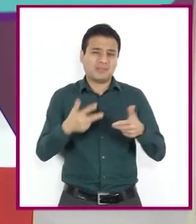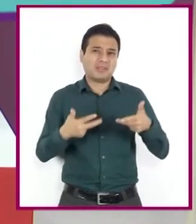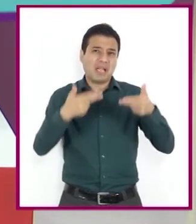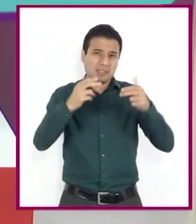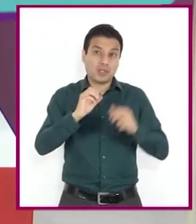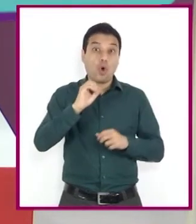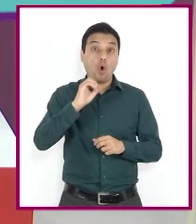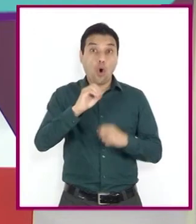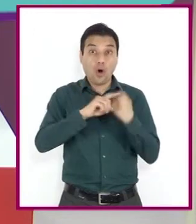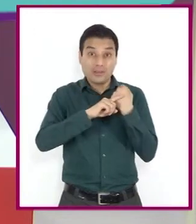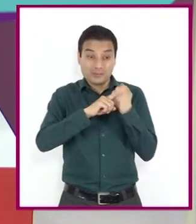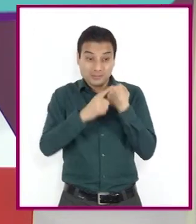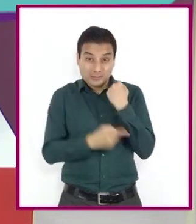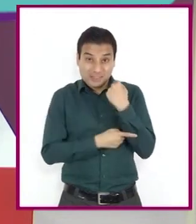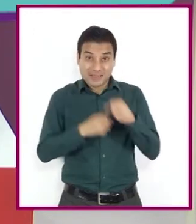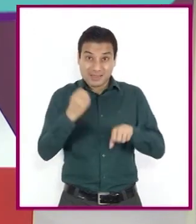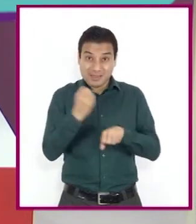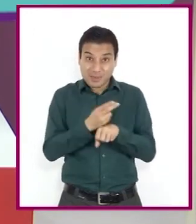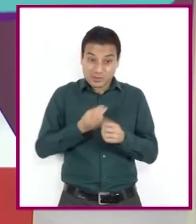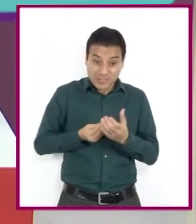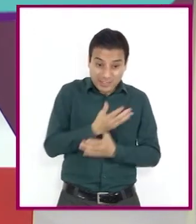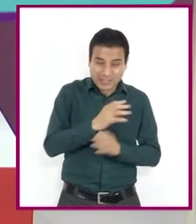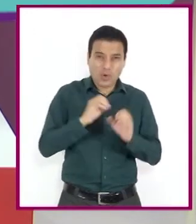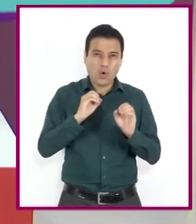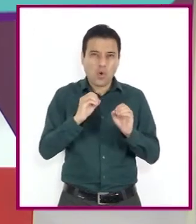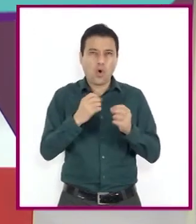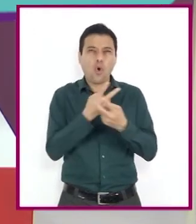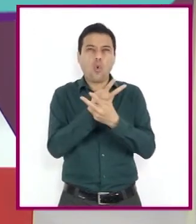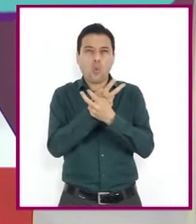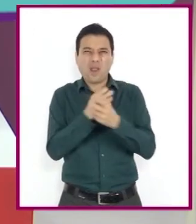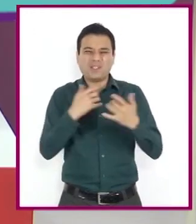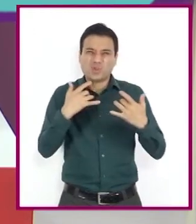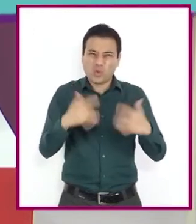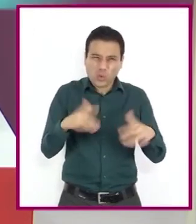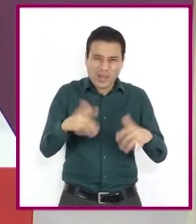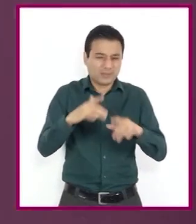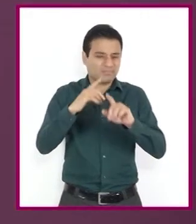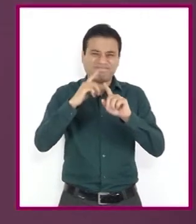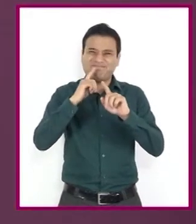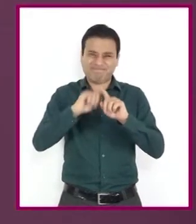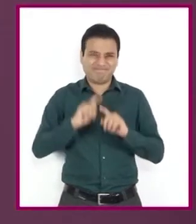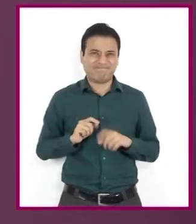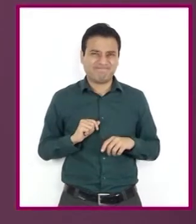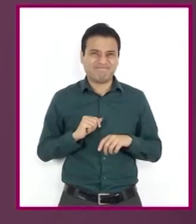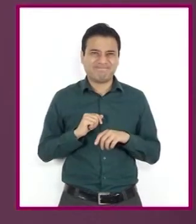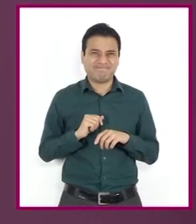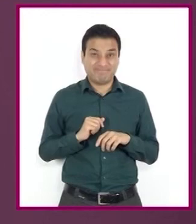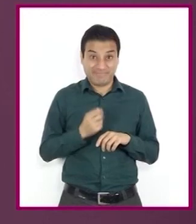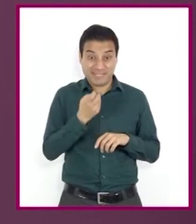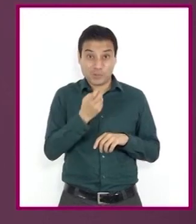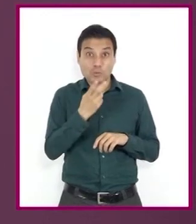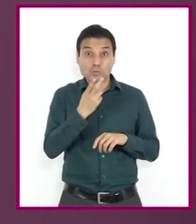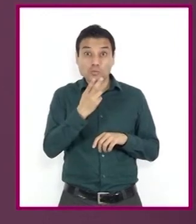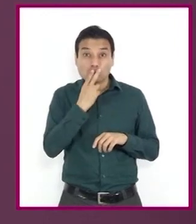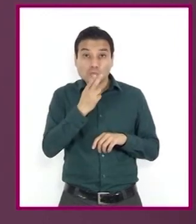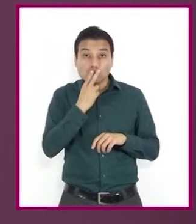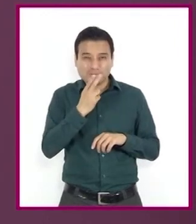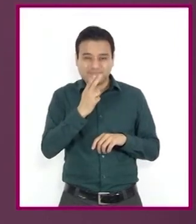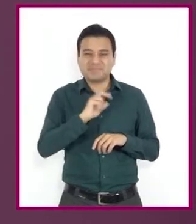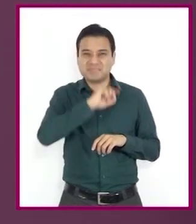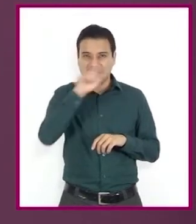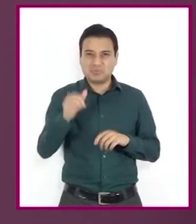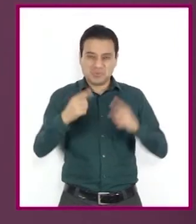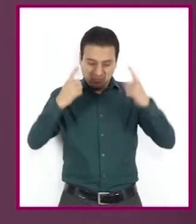prematuro, osteoporosis, enfermedades del corazón, entre otras. Estas sustancias son dañinas en el